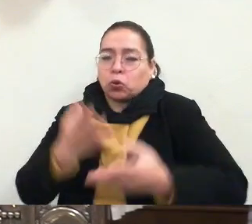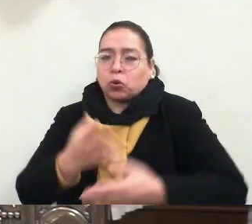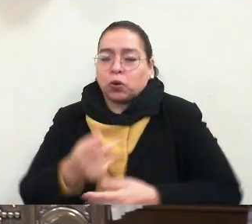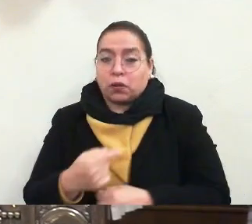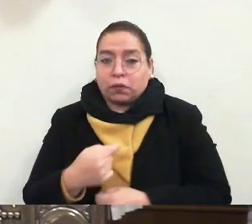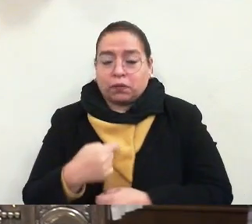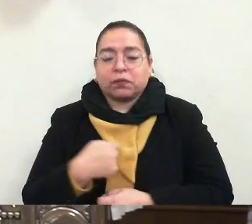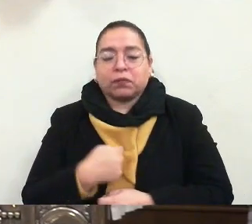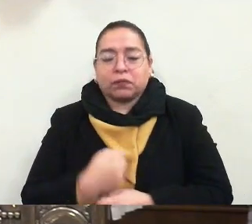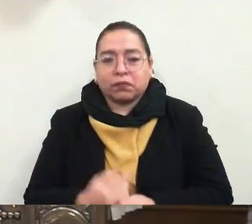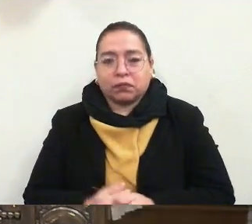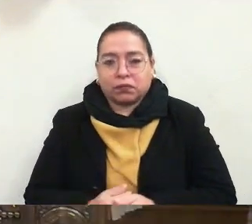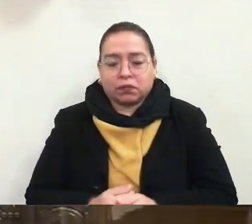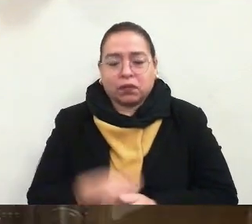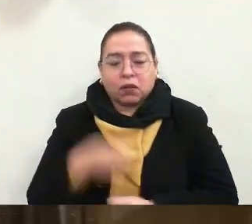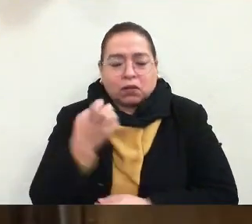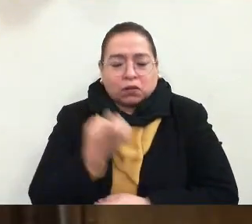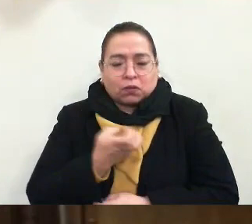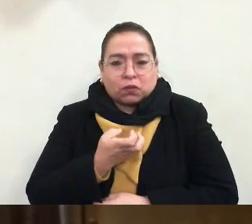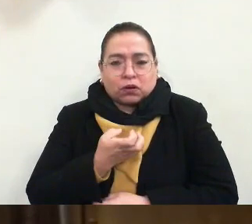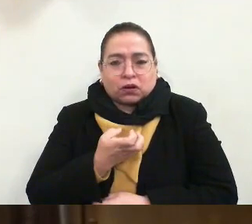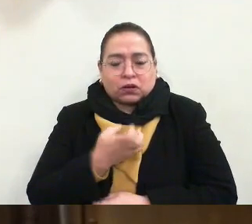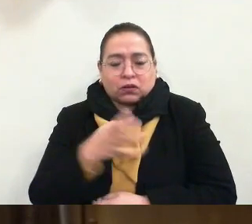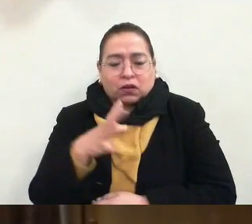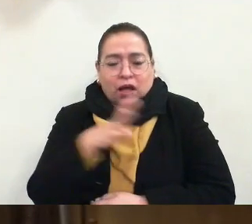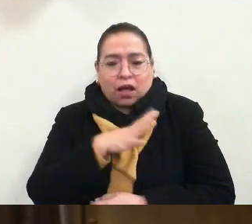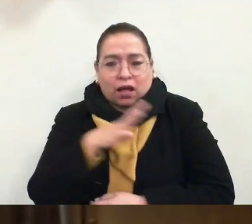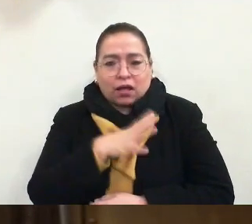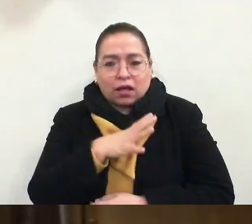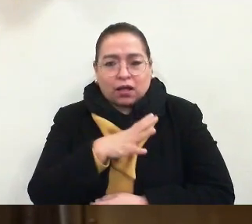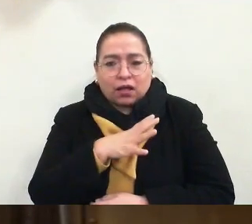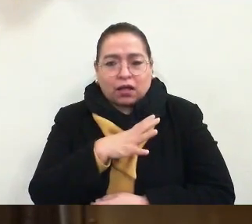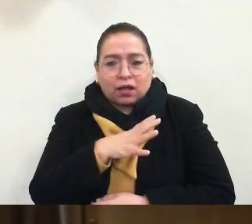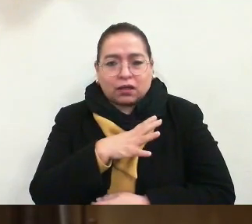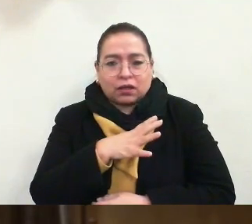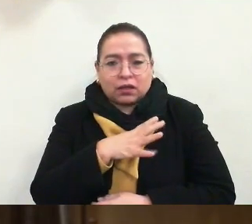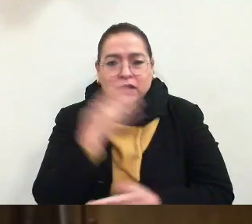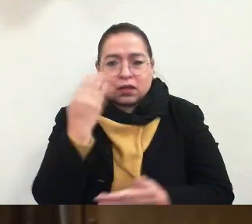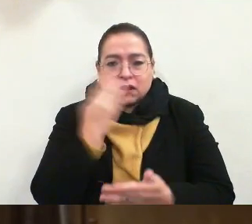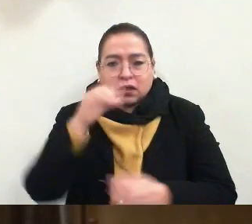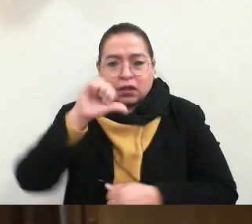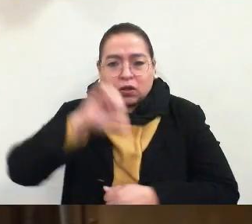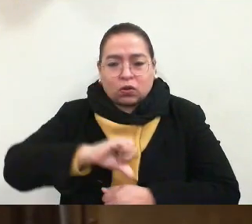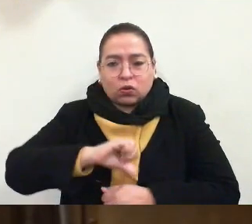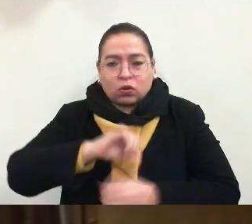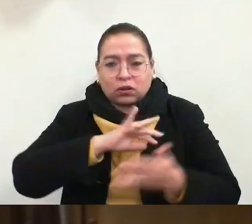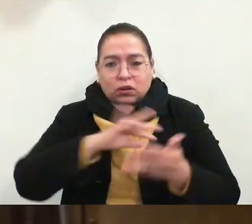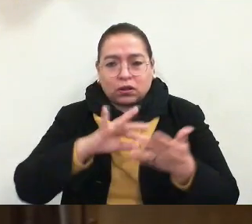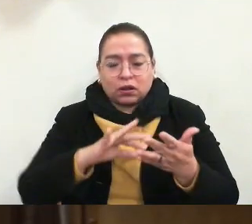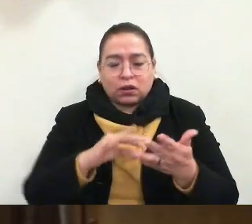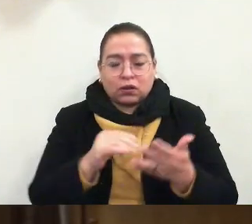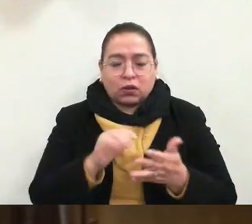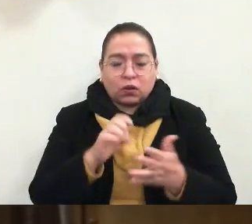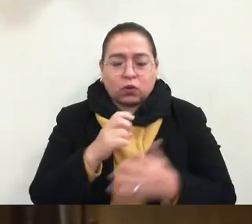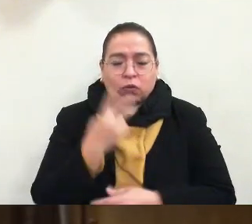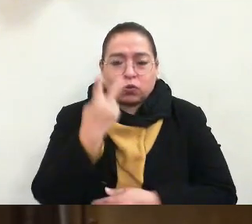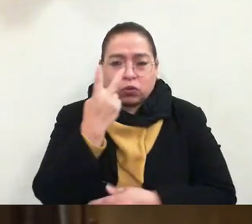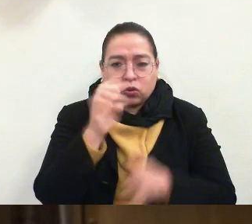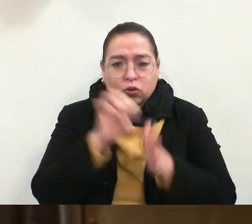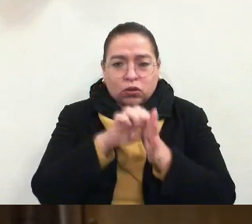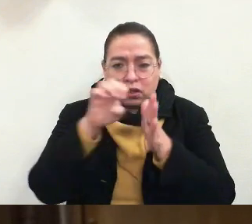hoy escuchamos dos ejemplos de escucha de la palabra de